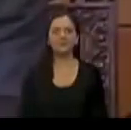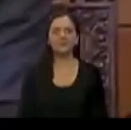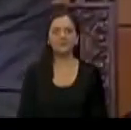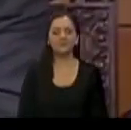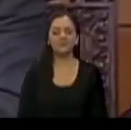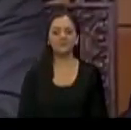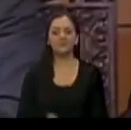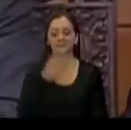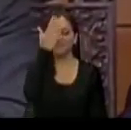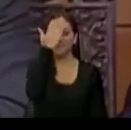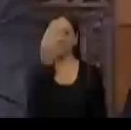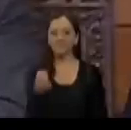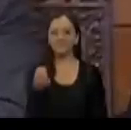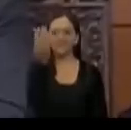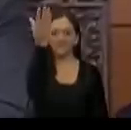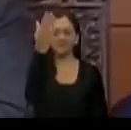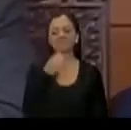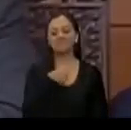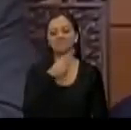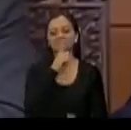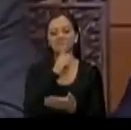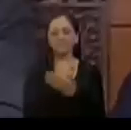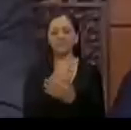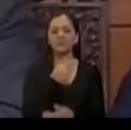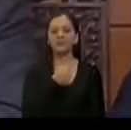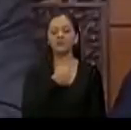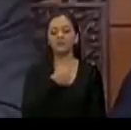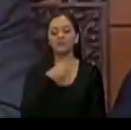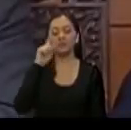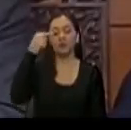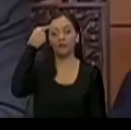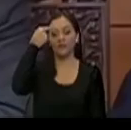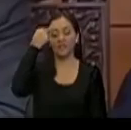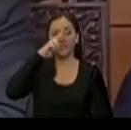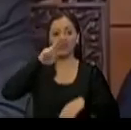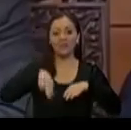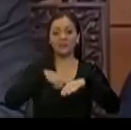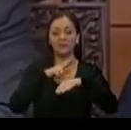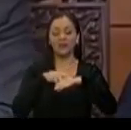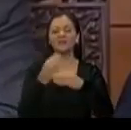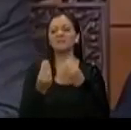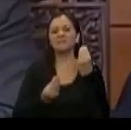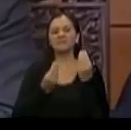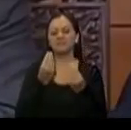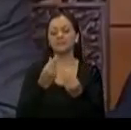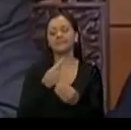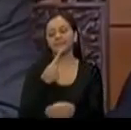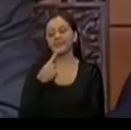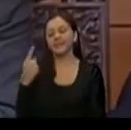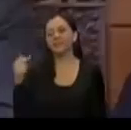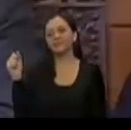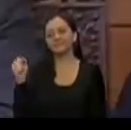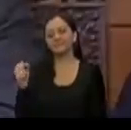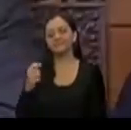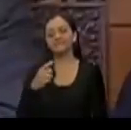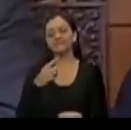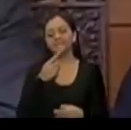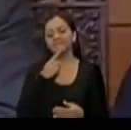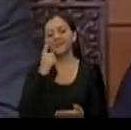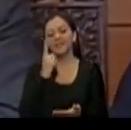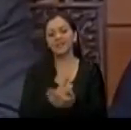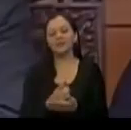Buenos días. Queríamos, de parte del Gobierno Nacional, reiterar el regocijo